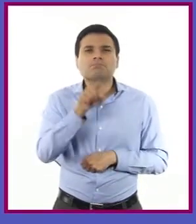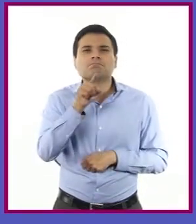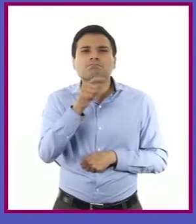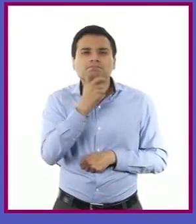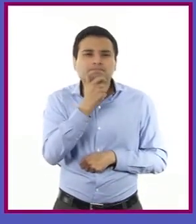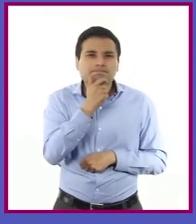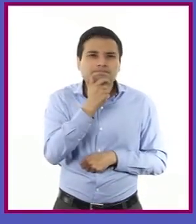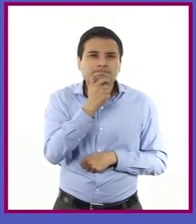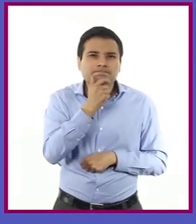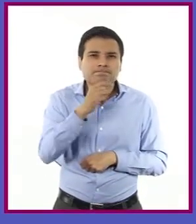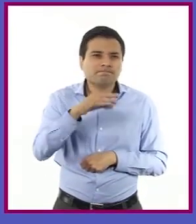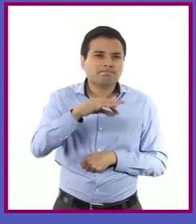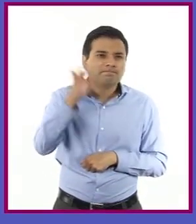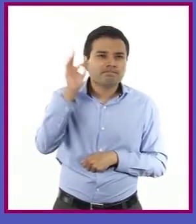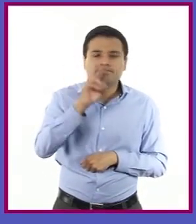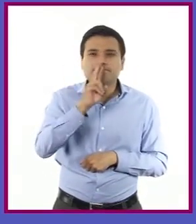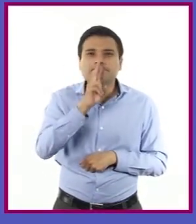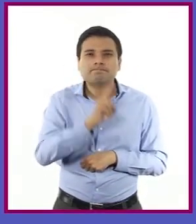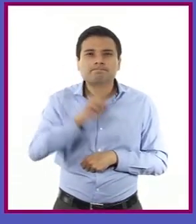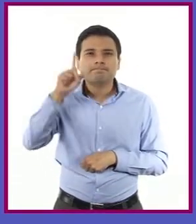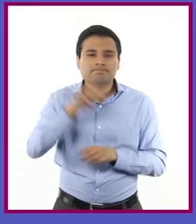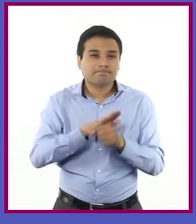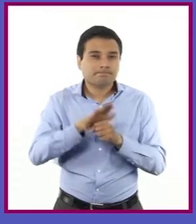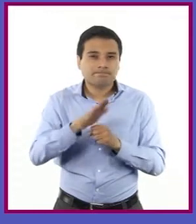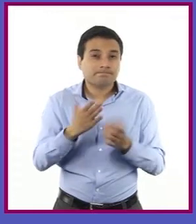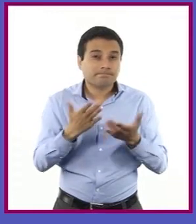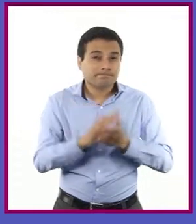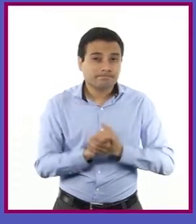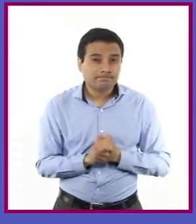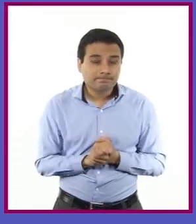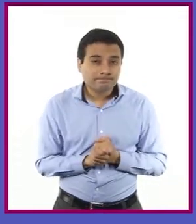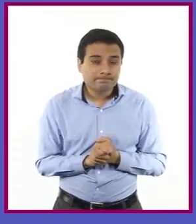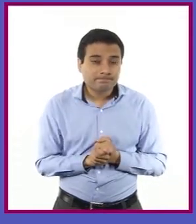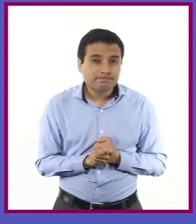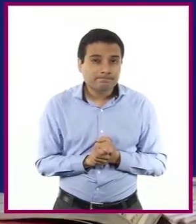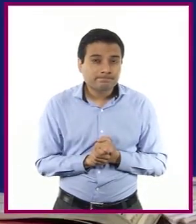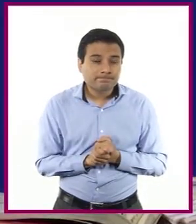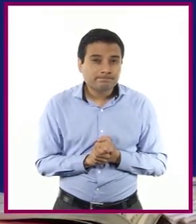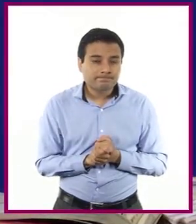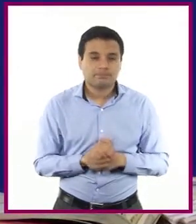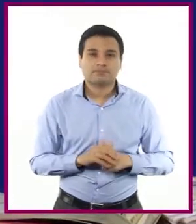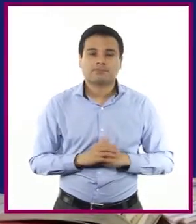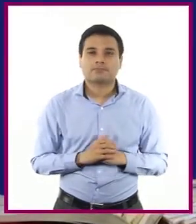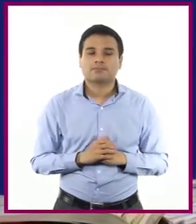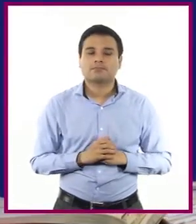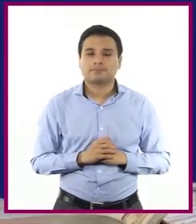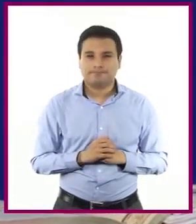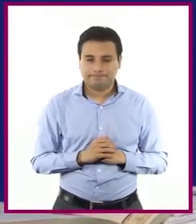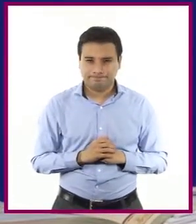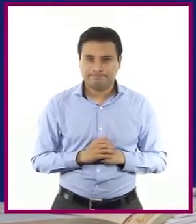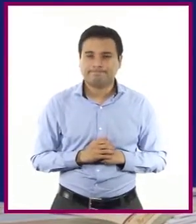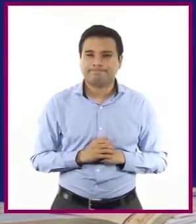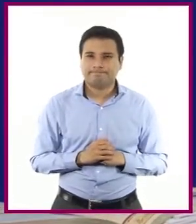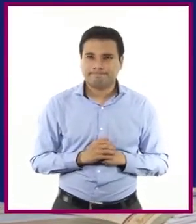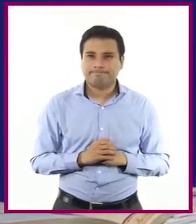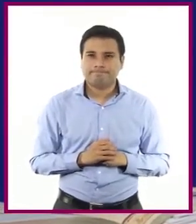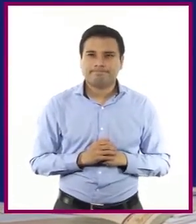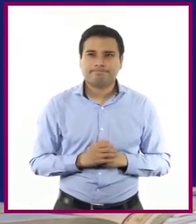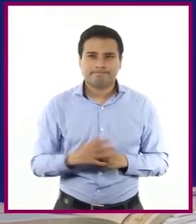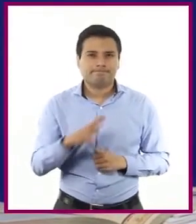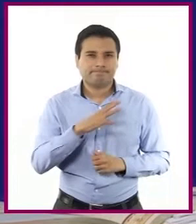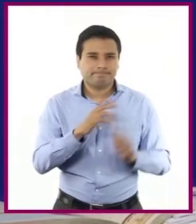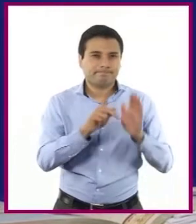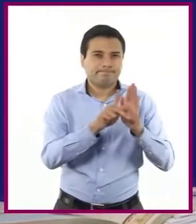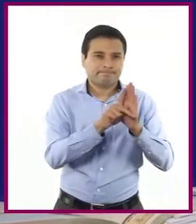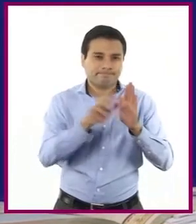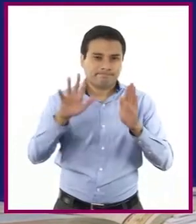texto idóneo para el ejemplo del resumen que mencionamos? Se identifican un artículo periodístico, que es